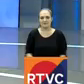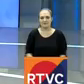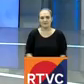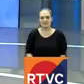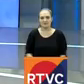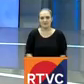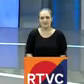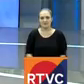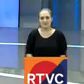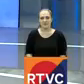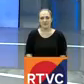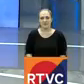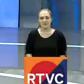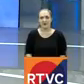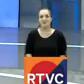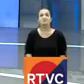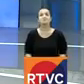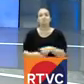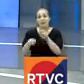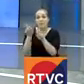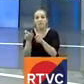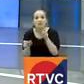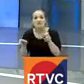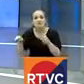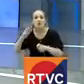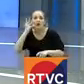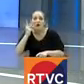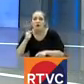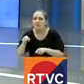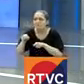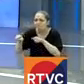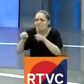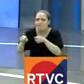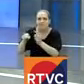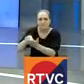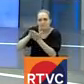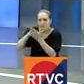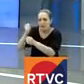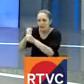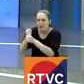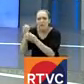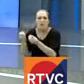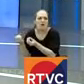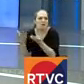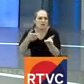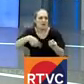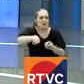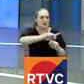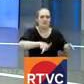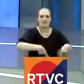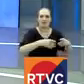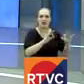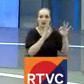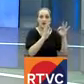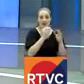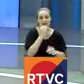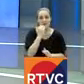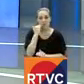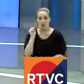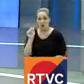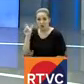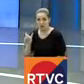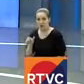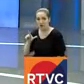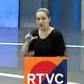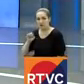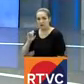Muchas personas aportan desde la cotidianidad para mejorar la calidad de vida de otros. Ese es el propósito de Lady Sarmiento, que